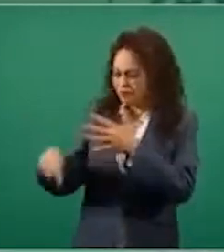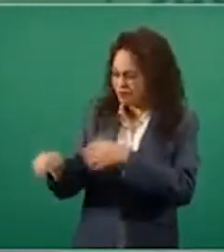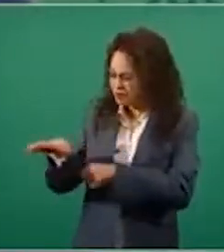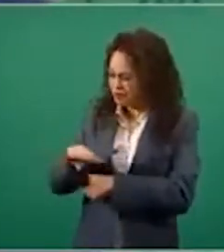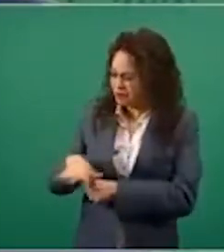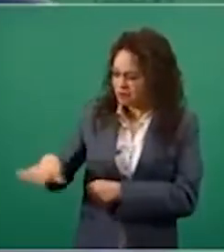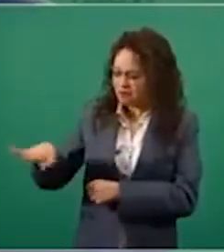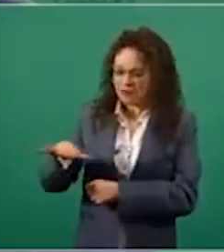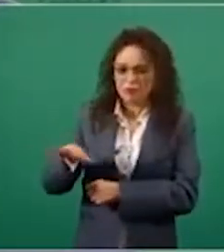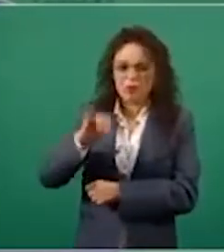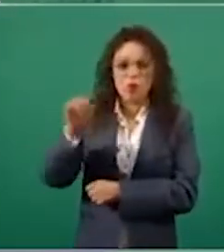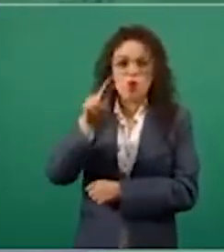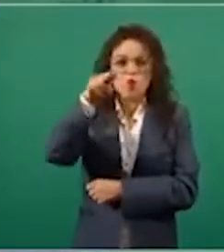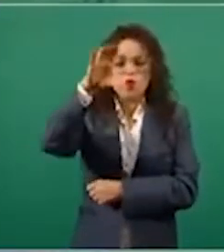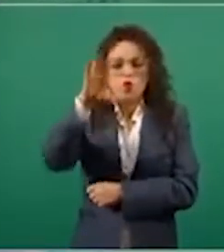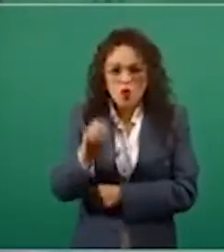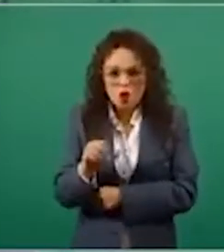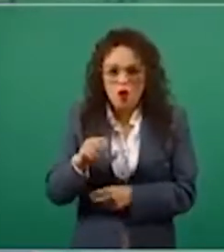Junco,